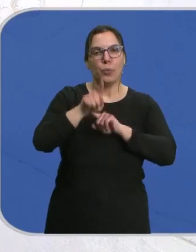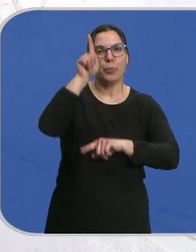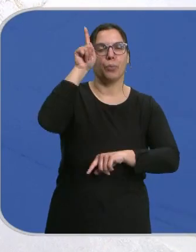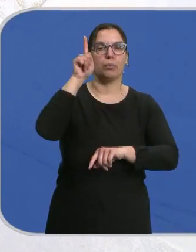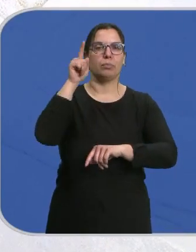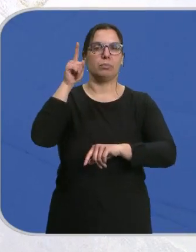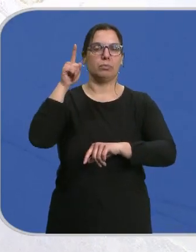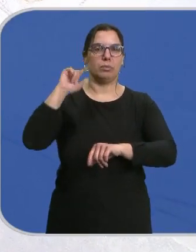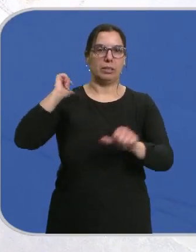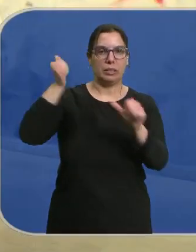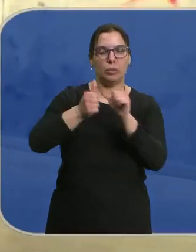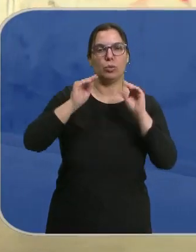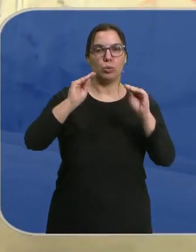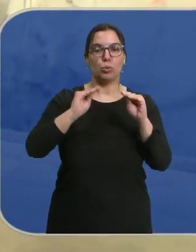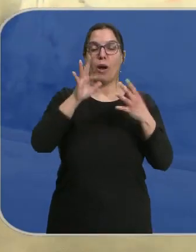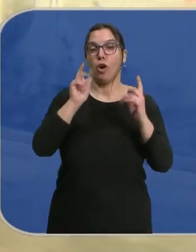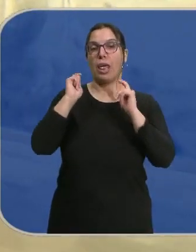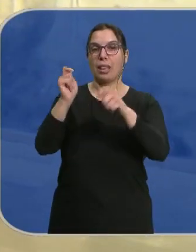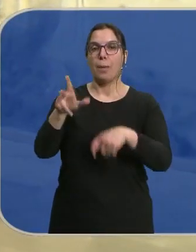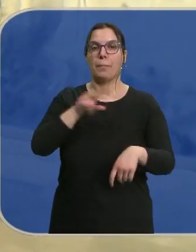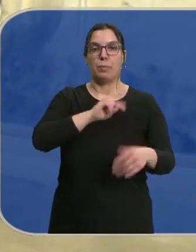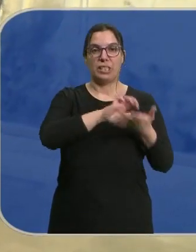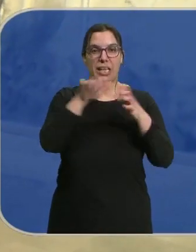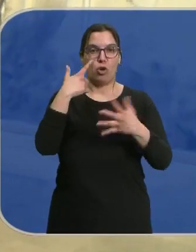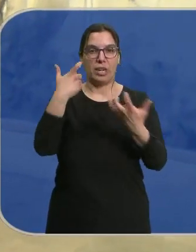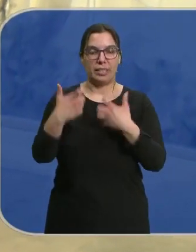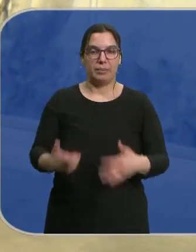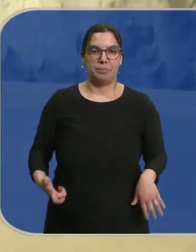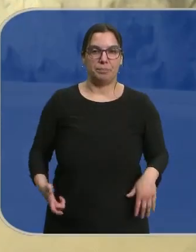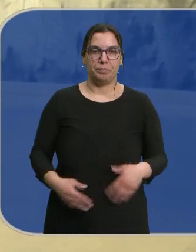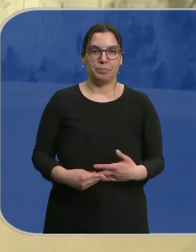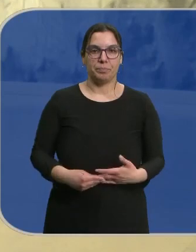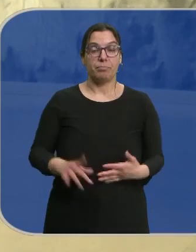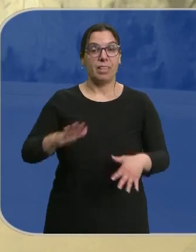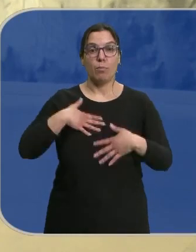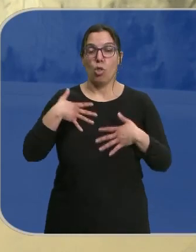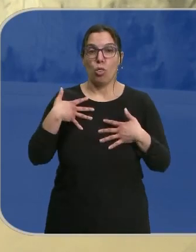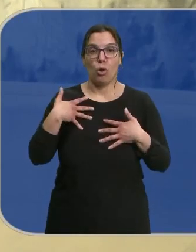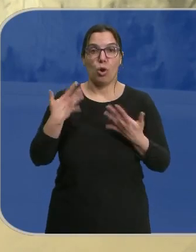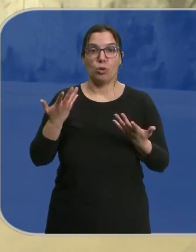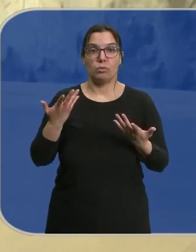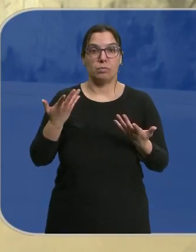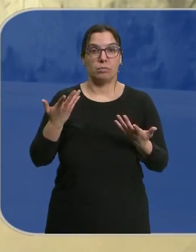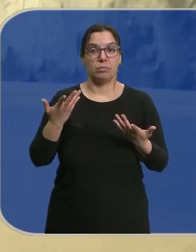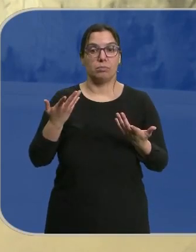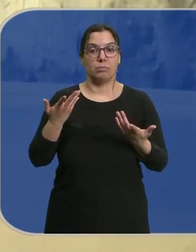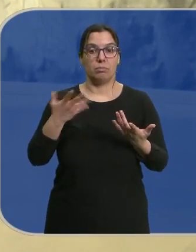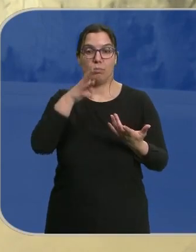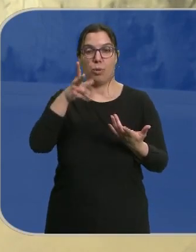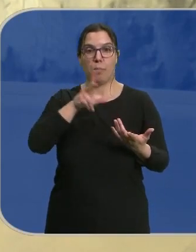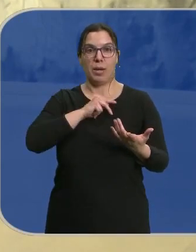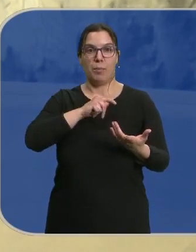trayectoria artística de Luis Moro, que ahora recibe el Premio Castilla y León de las Artes. Es una emoción el recibir